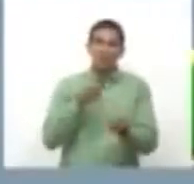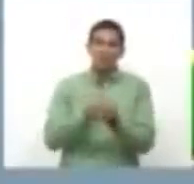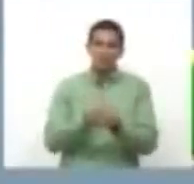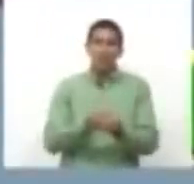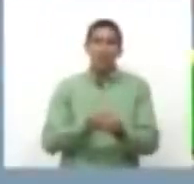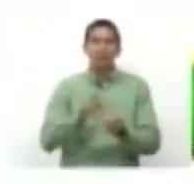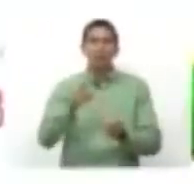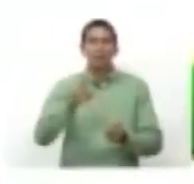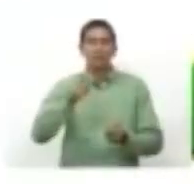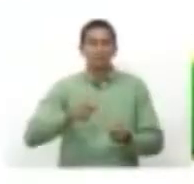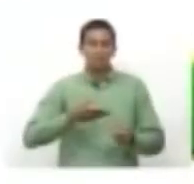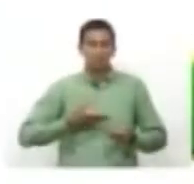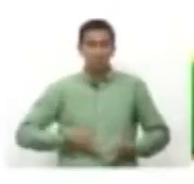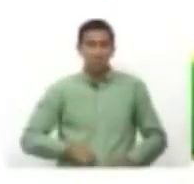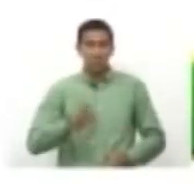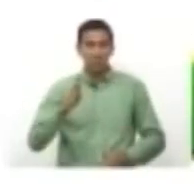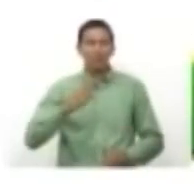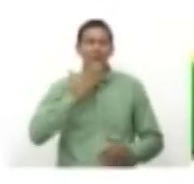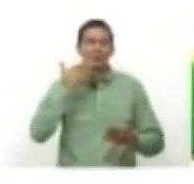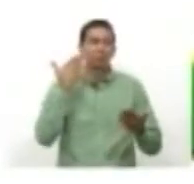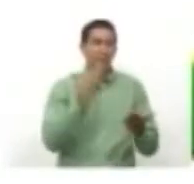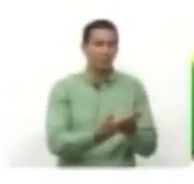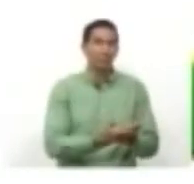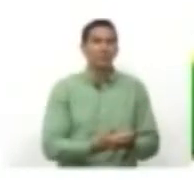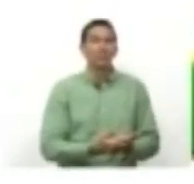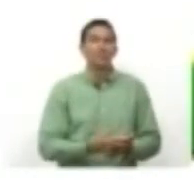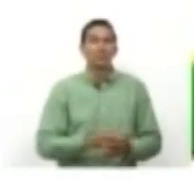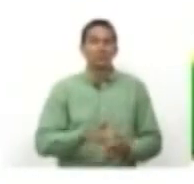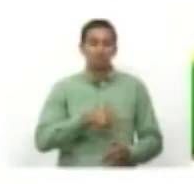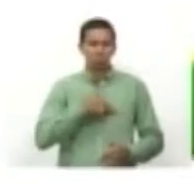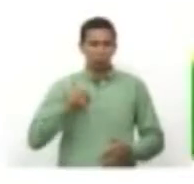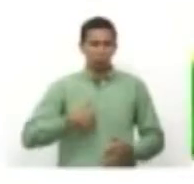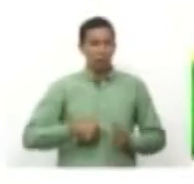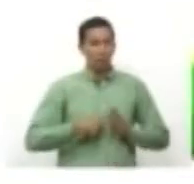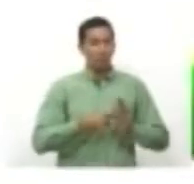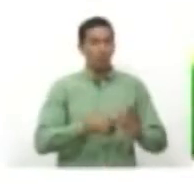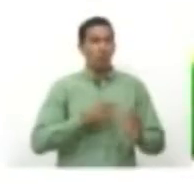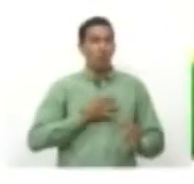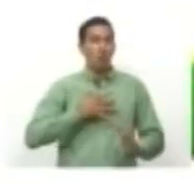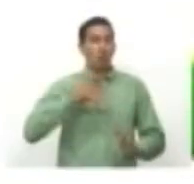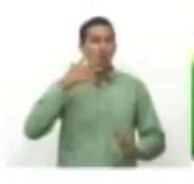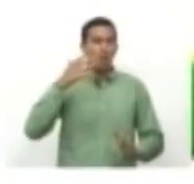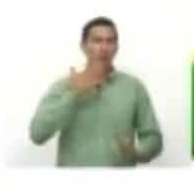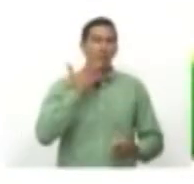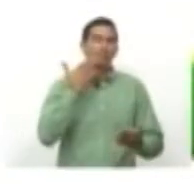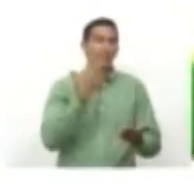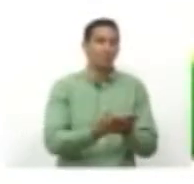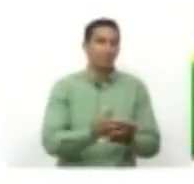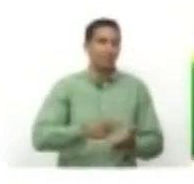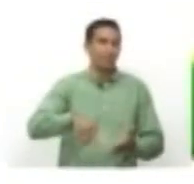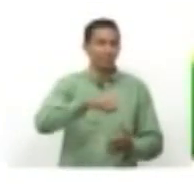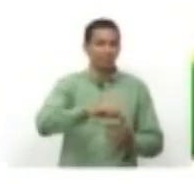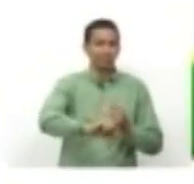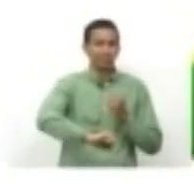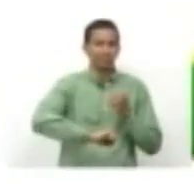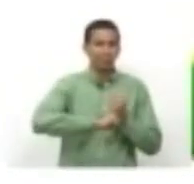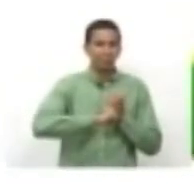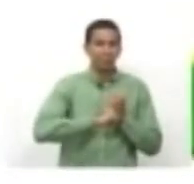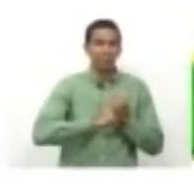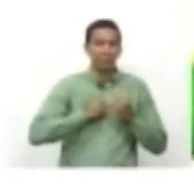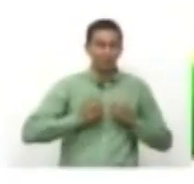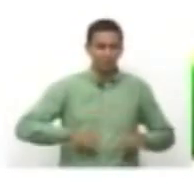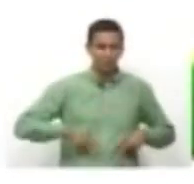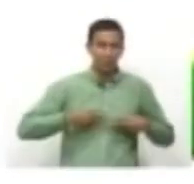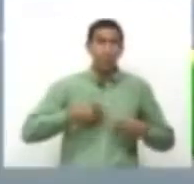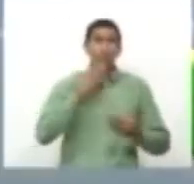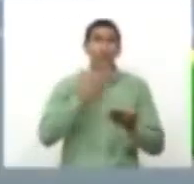redes sociales. Desde China para mi Team Barranquilla, oro. Gracias a todos por ser parte de este gran logro en mi vida. Principal a ti, mi